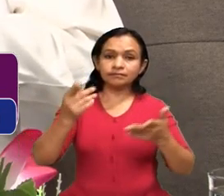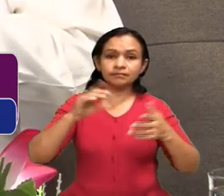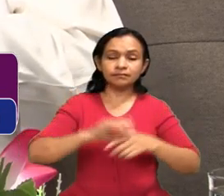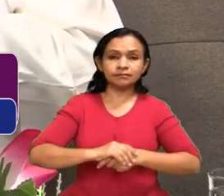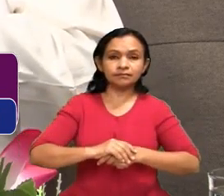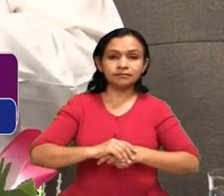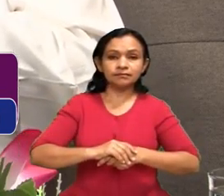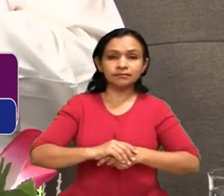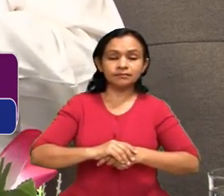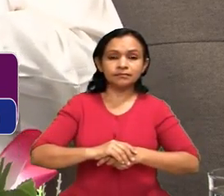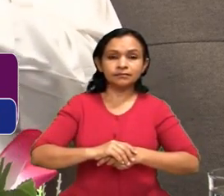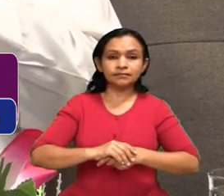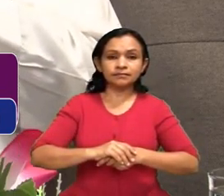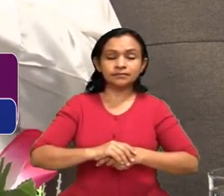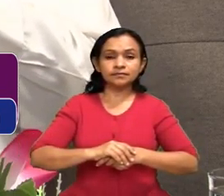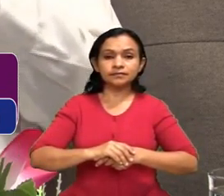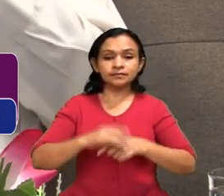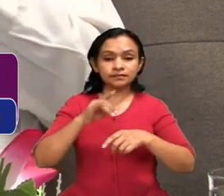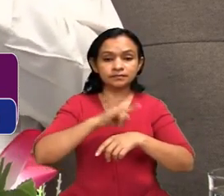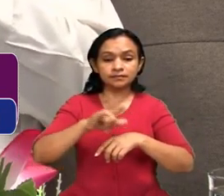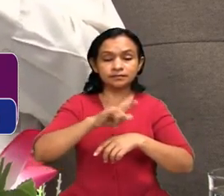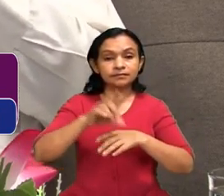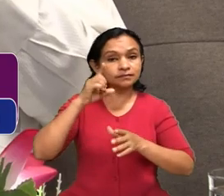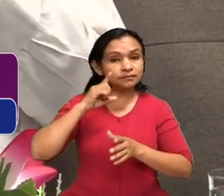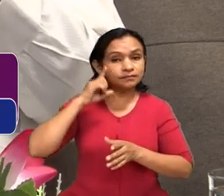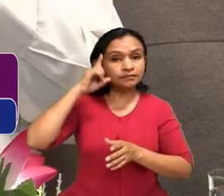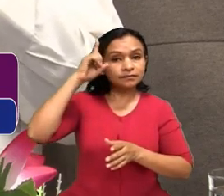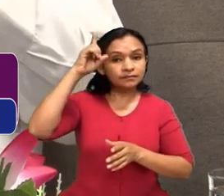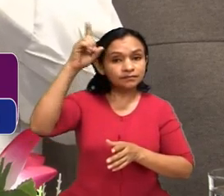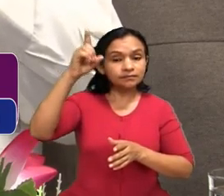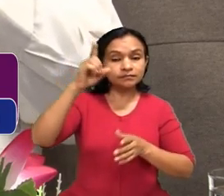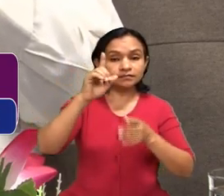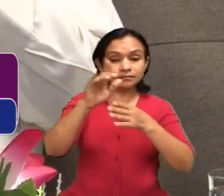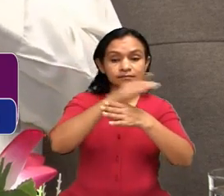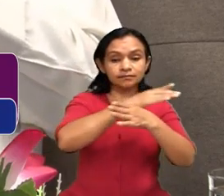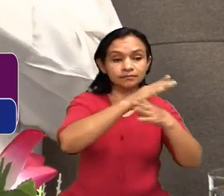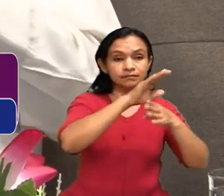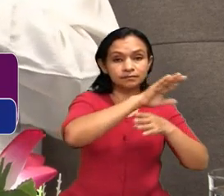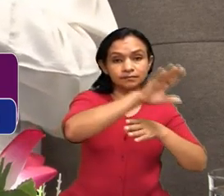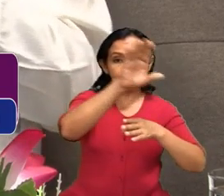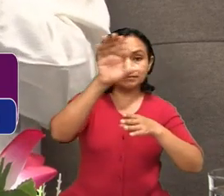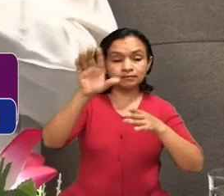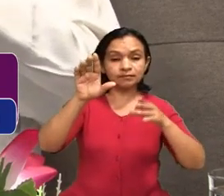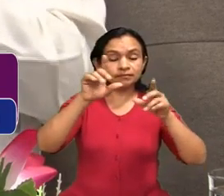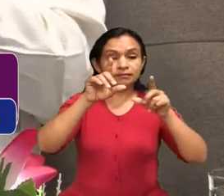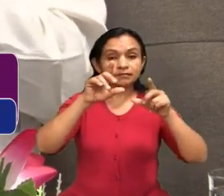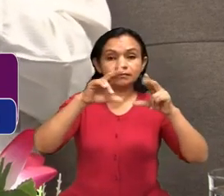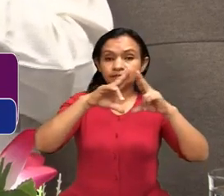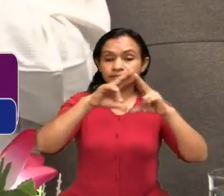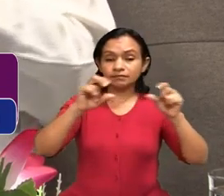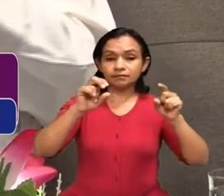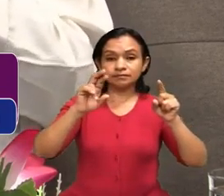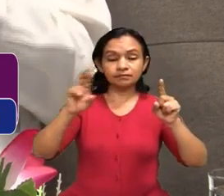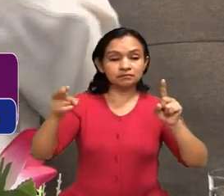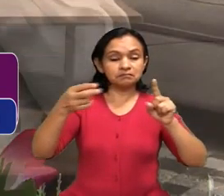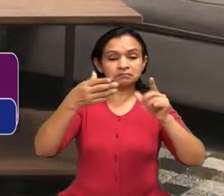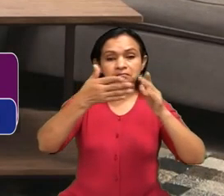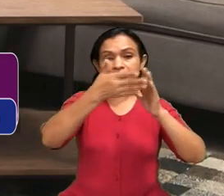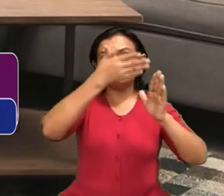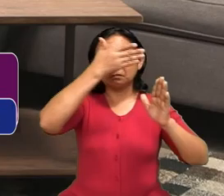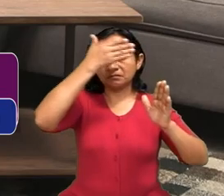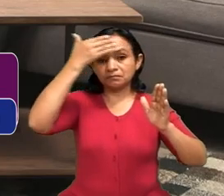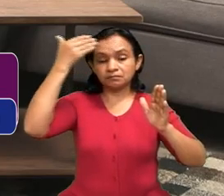para buscar el desarrollo de las regiones que en esa época eran totalmente o casi abandonadas,